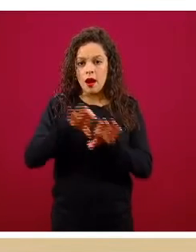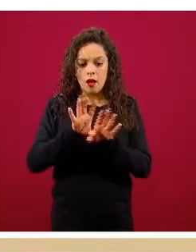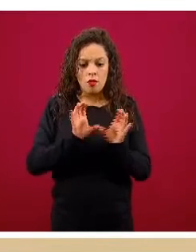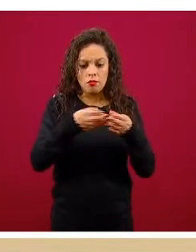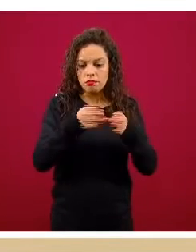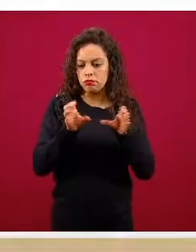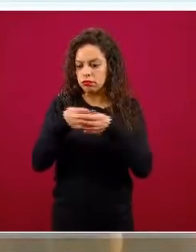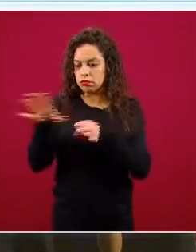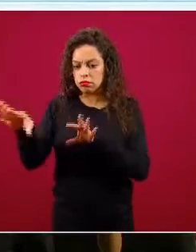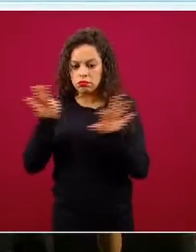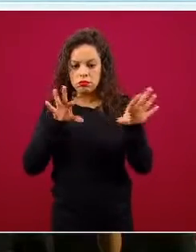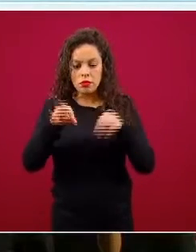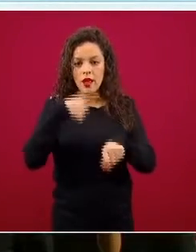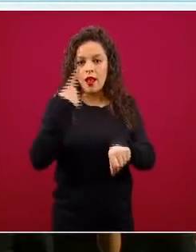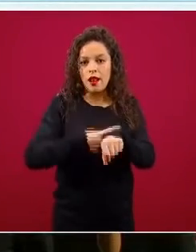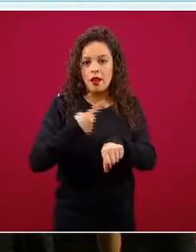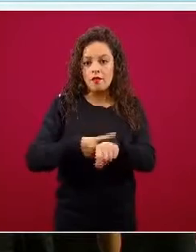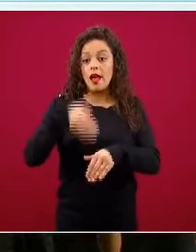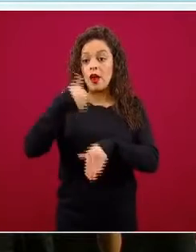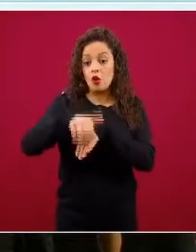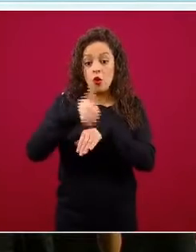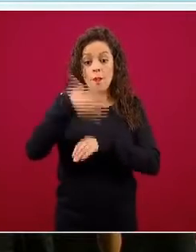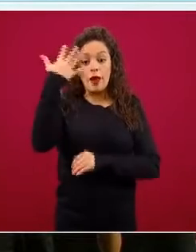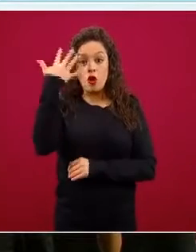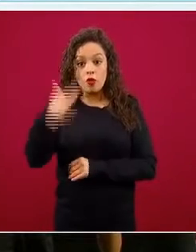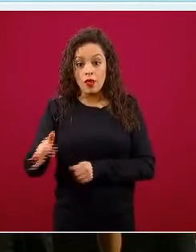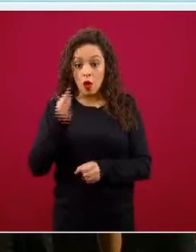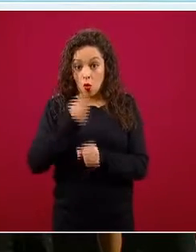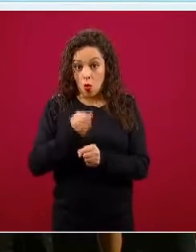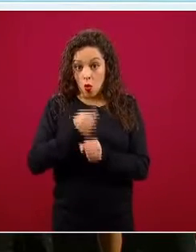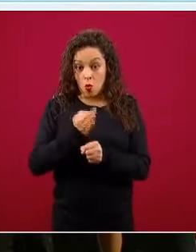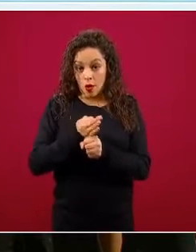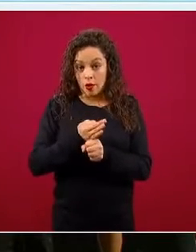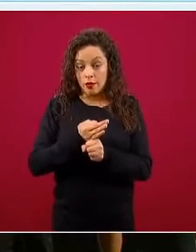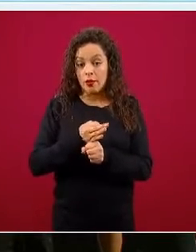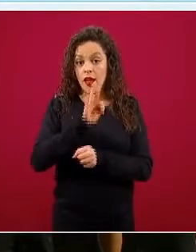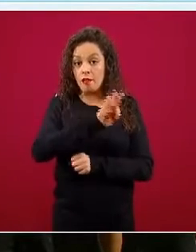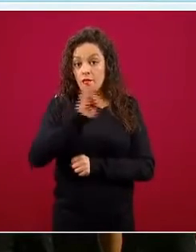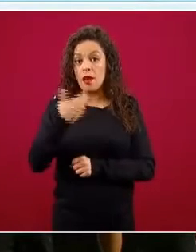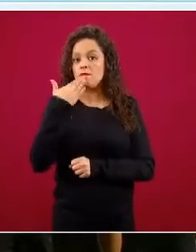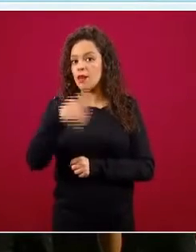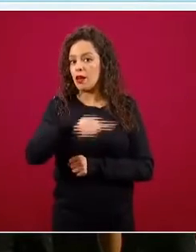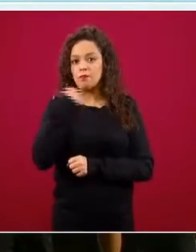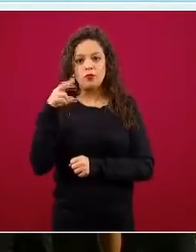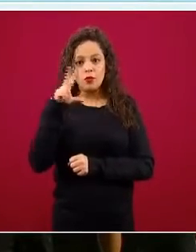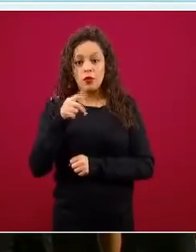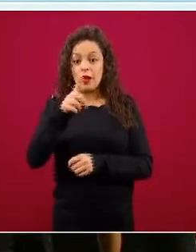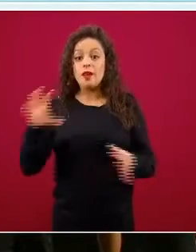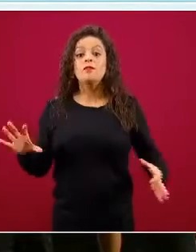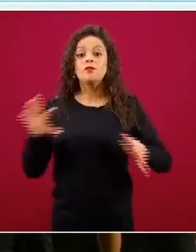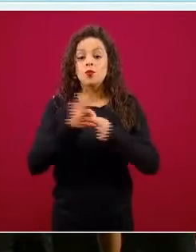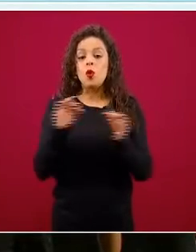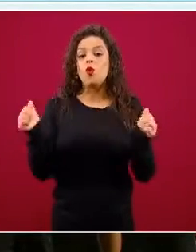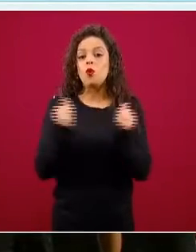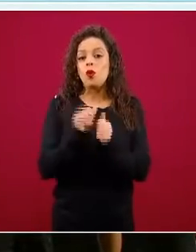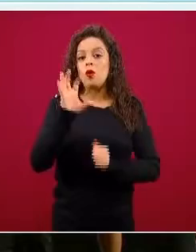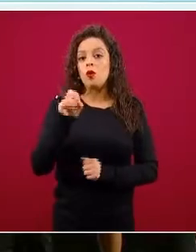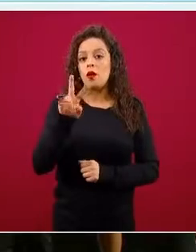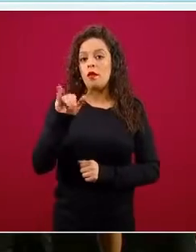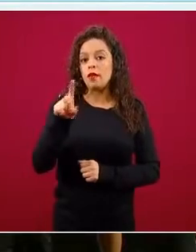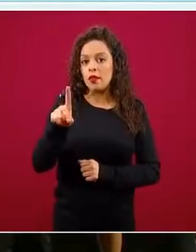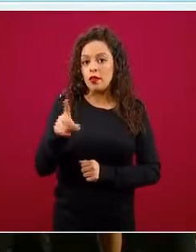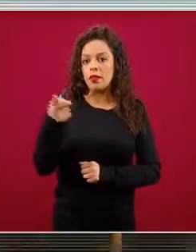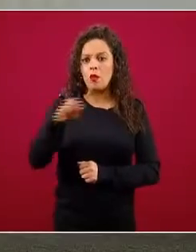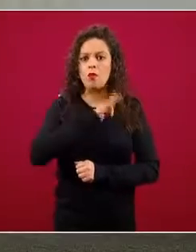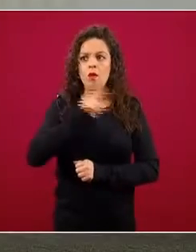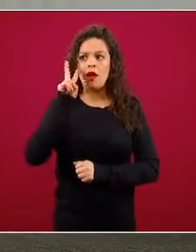Enfermedades, número 10, que es la vigente, que corresponden a COVID. Y como pueden ver ustedes, hay tres tipos.